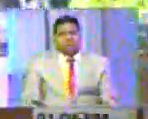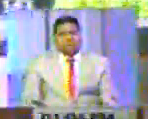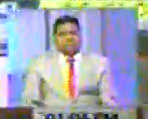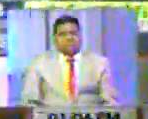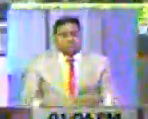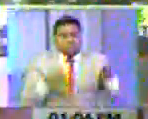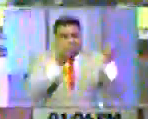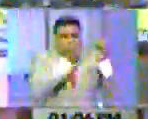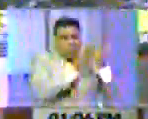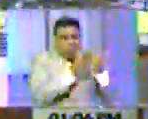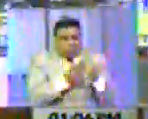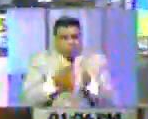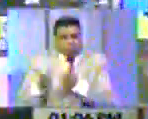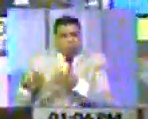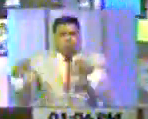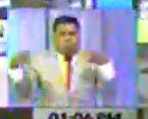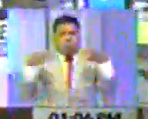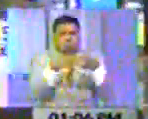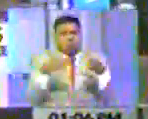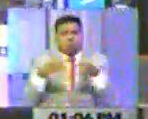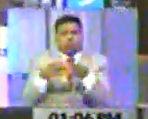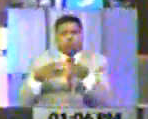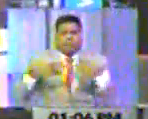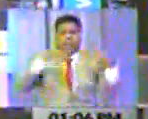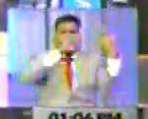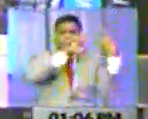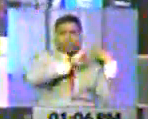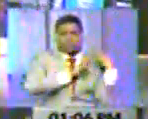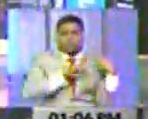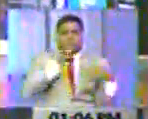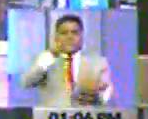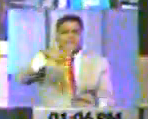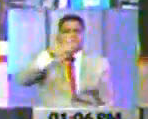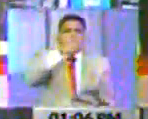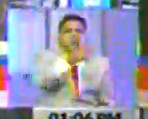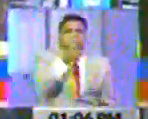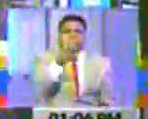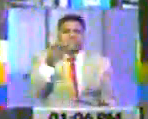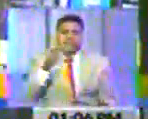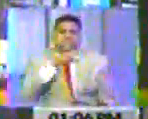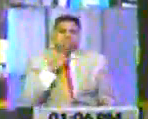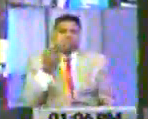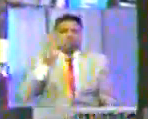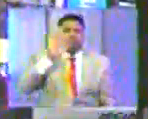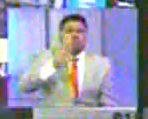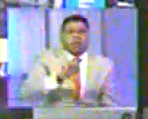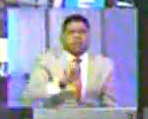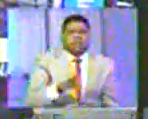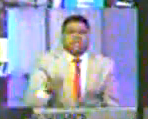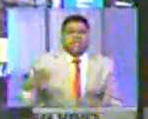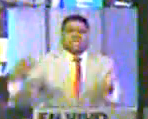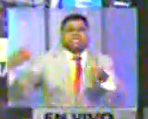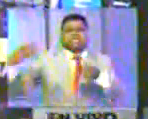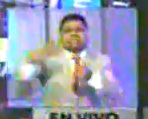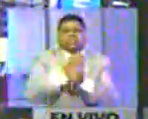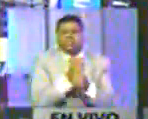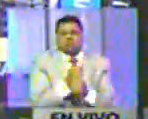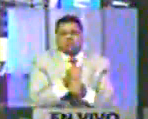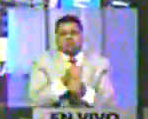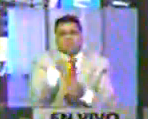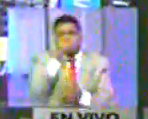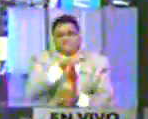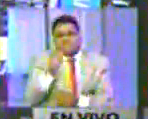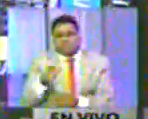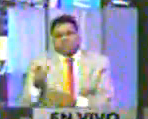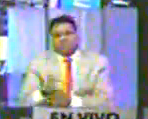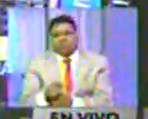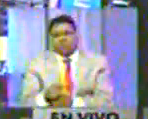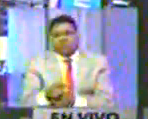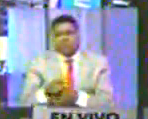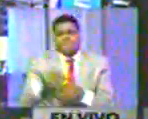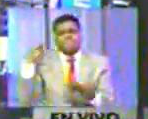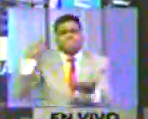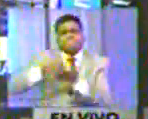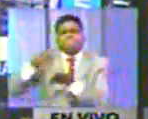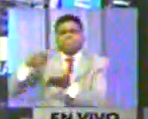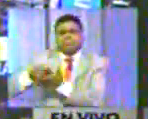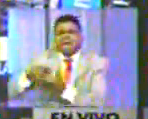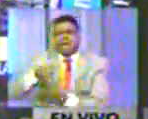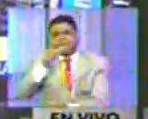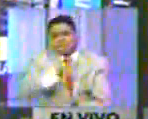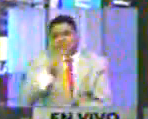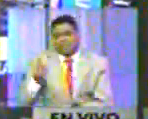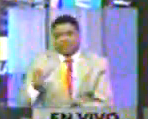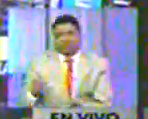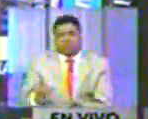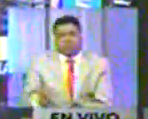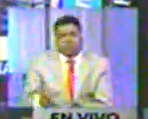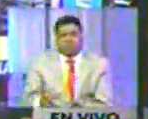estructuras responsables de homicidios, sicariatos, secuestros, extorsiones, venta y